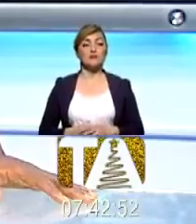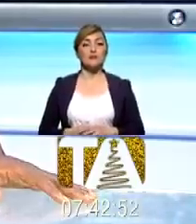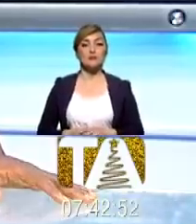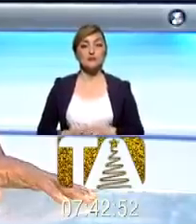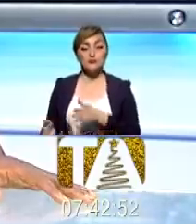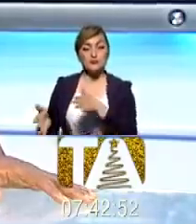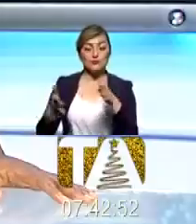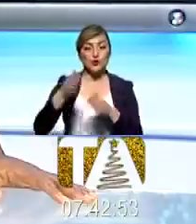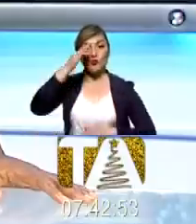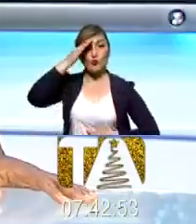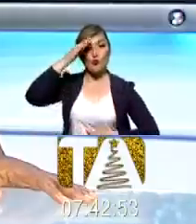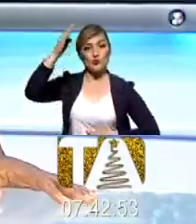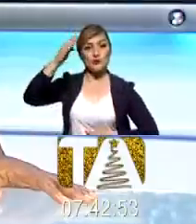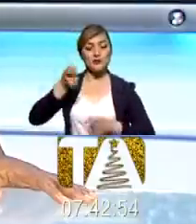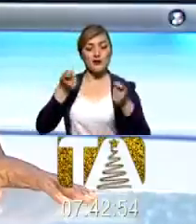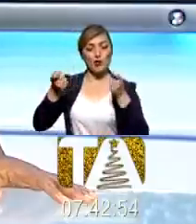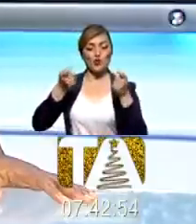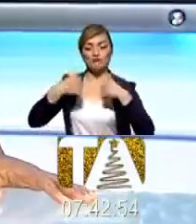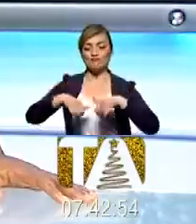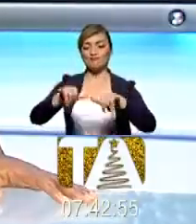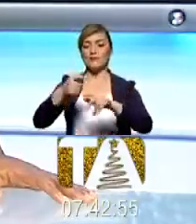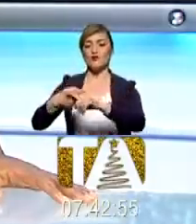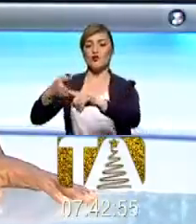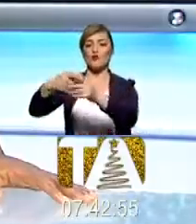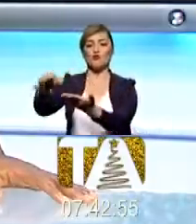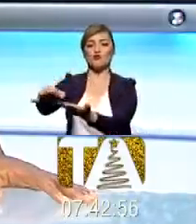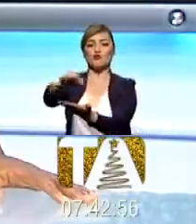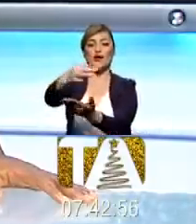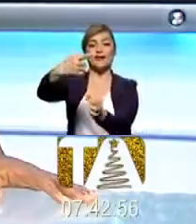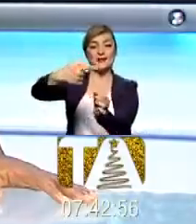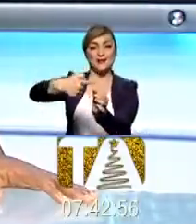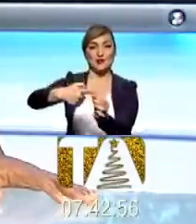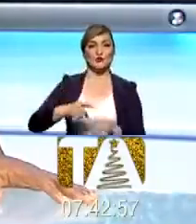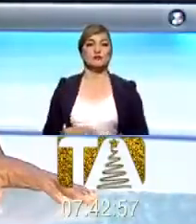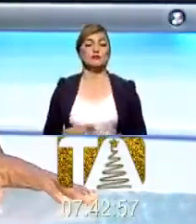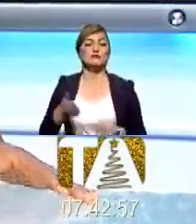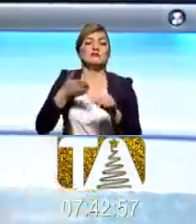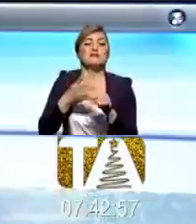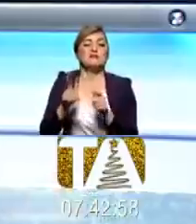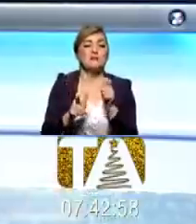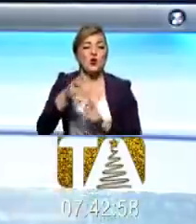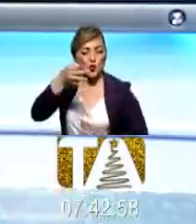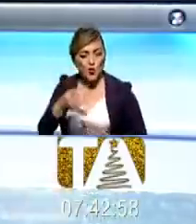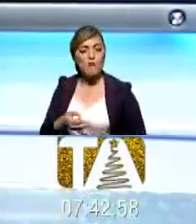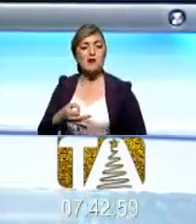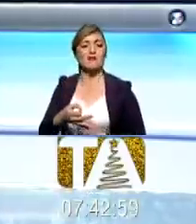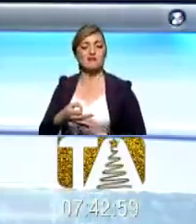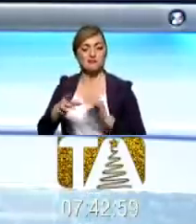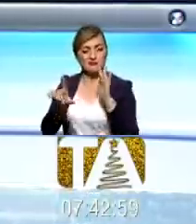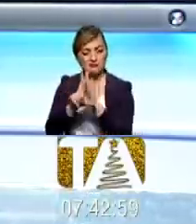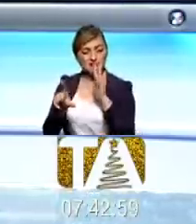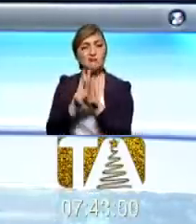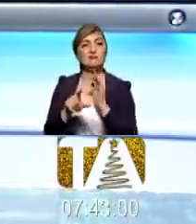Y la Fuerza Pública continúa realizando operativos en diferentes zonas de la ciudad de Quito para constatar que la ciudadanía cumpla el toque de